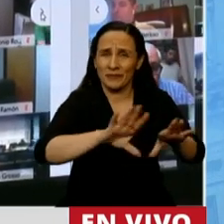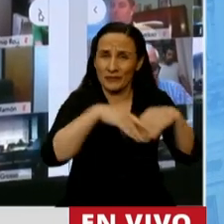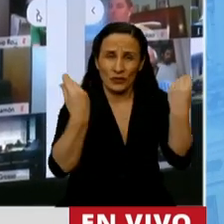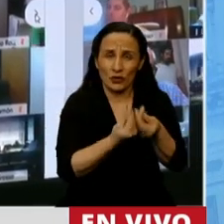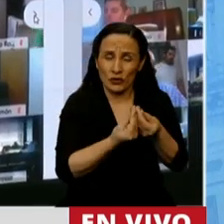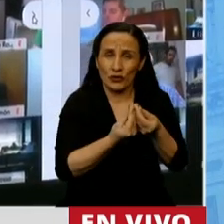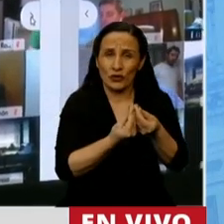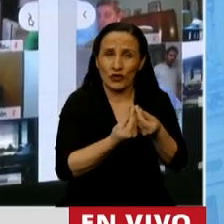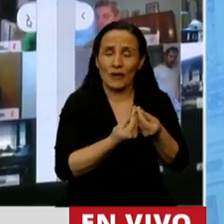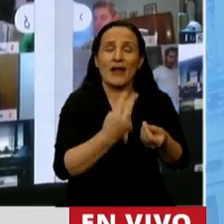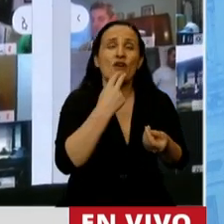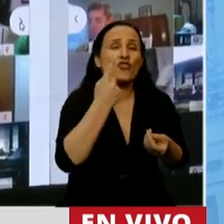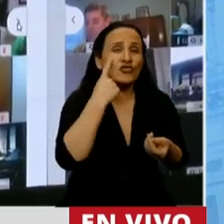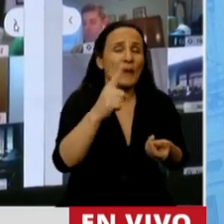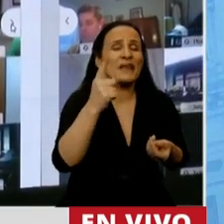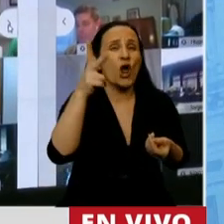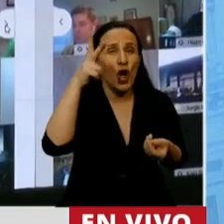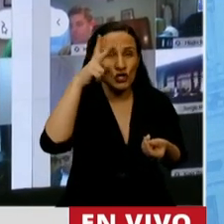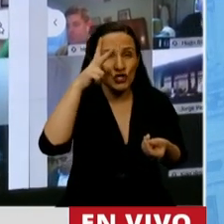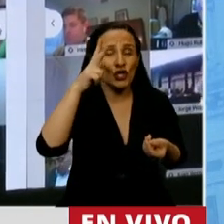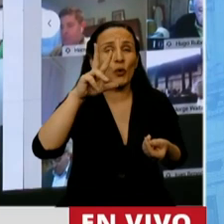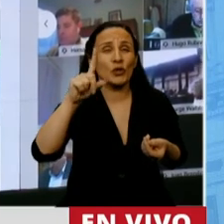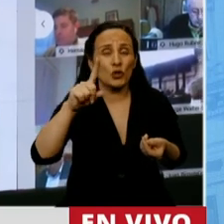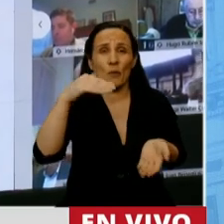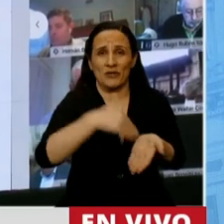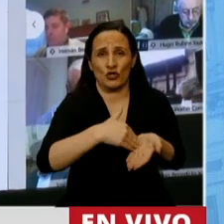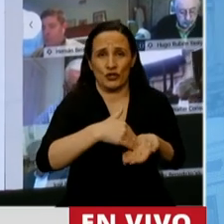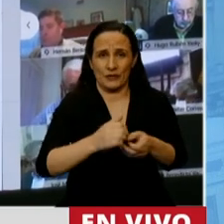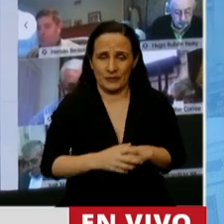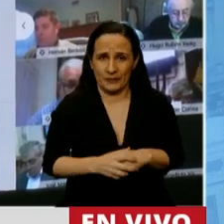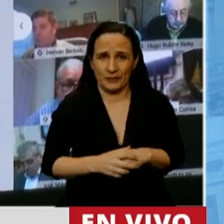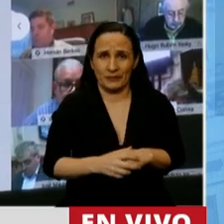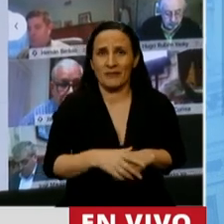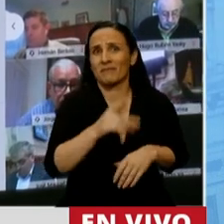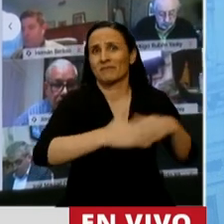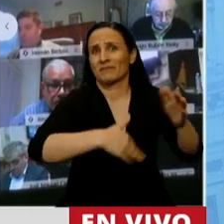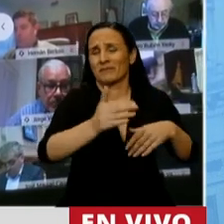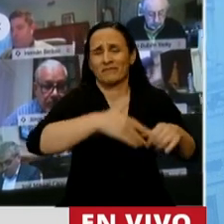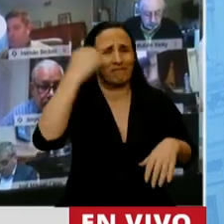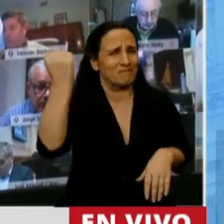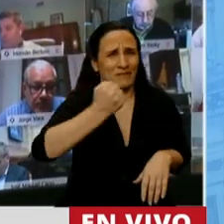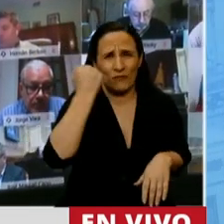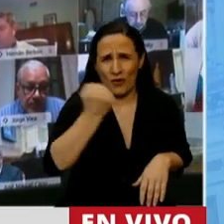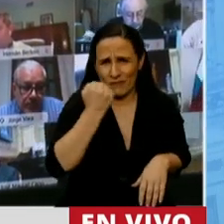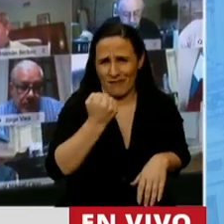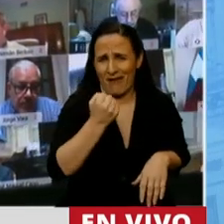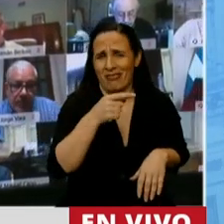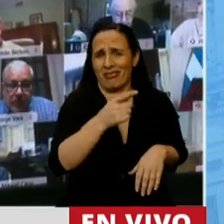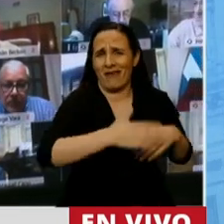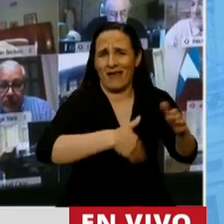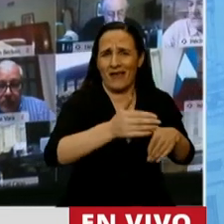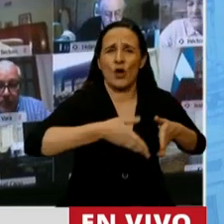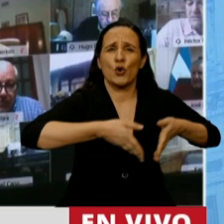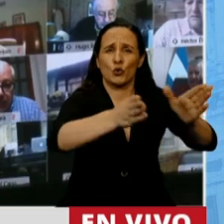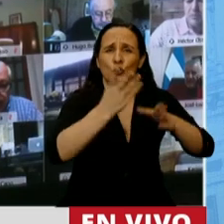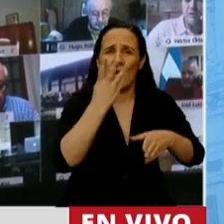monto de 11.821 millones. Y hay obras fundamentales, como son obras sobre